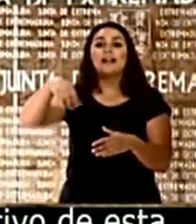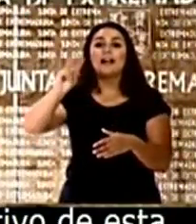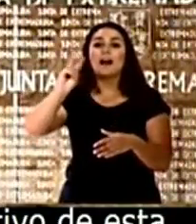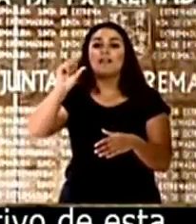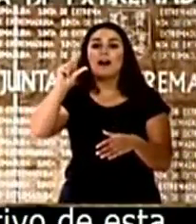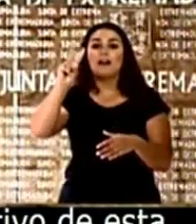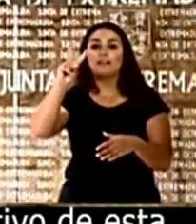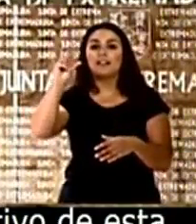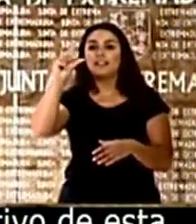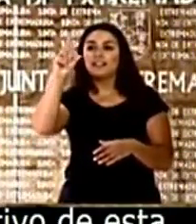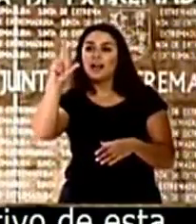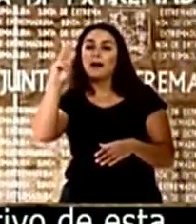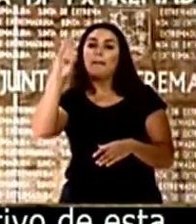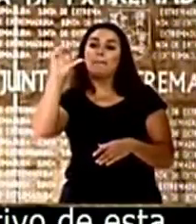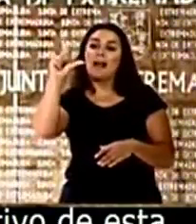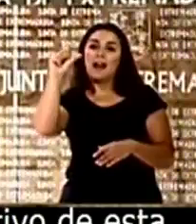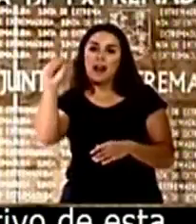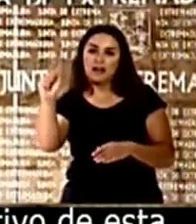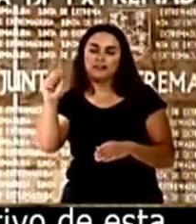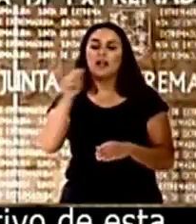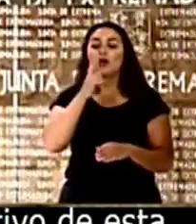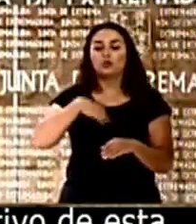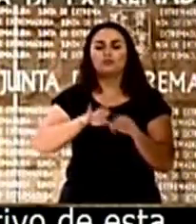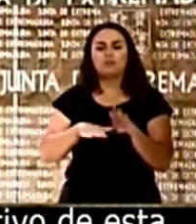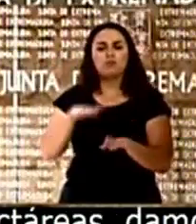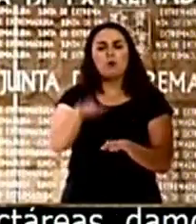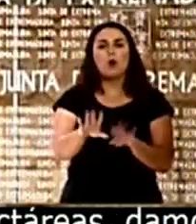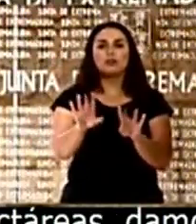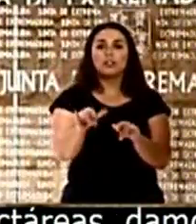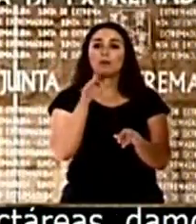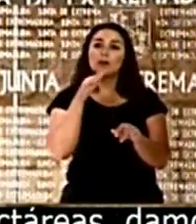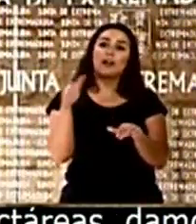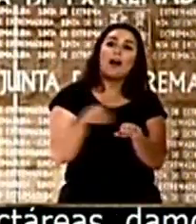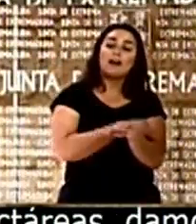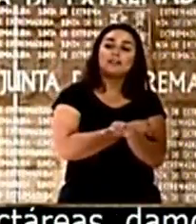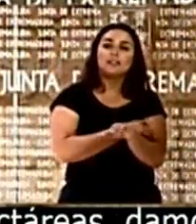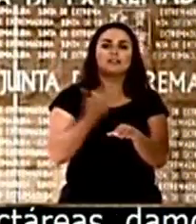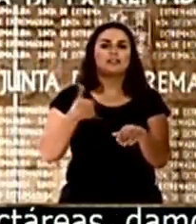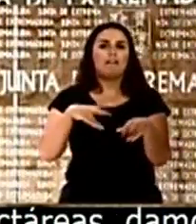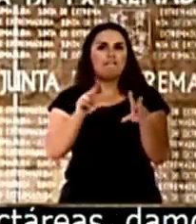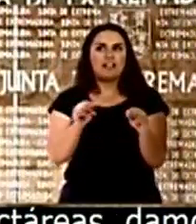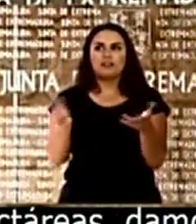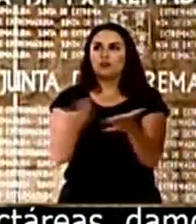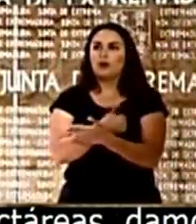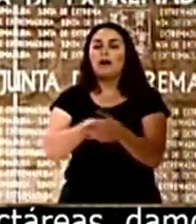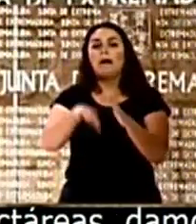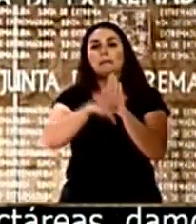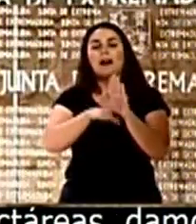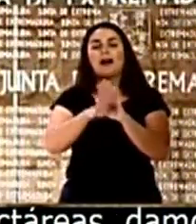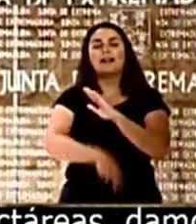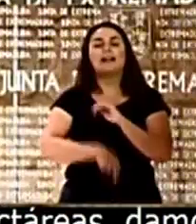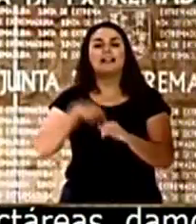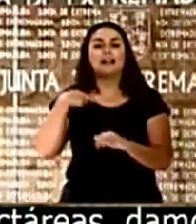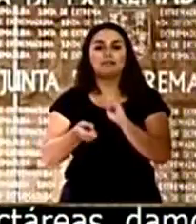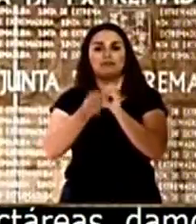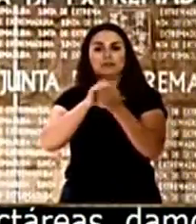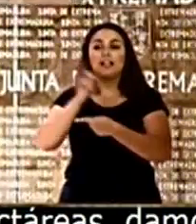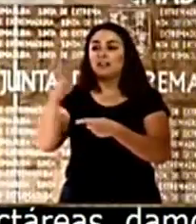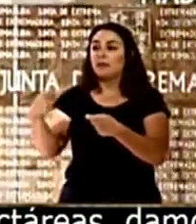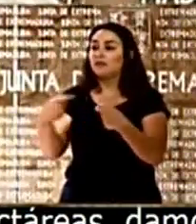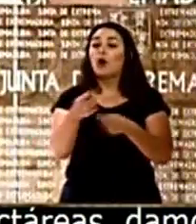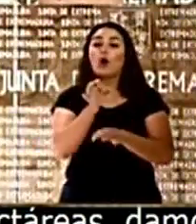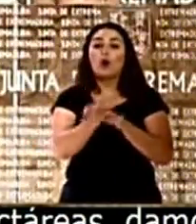de Pela. Damos este paso tras haber acabado la actuación completa que pertenecía al Plan General de Transformación y Plan de Coordinación de